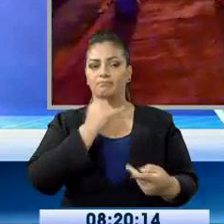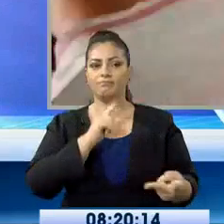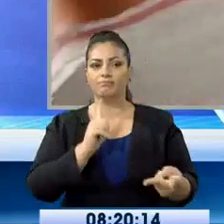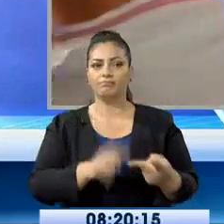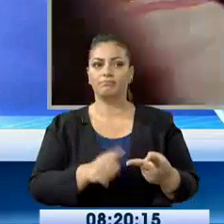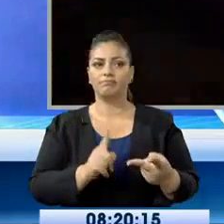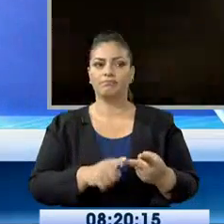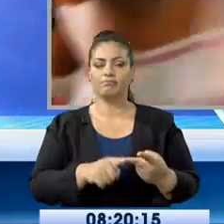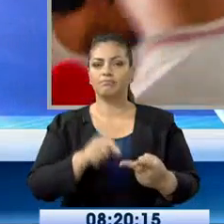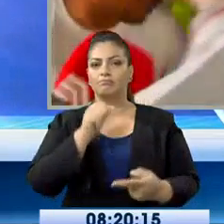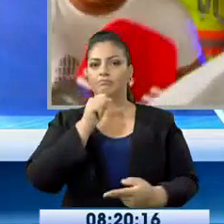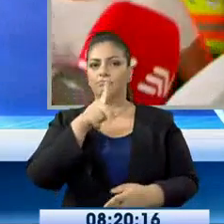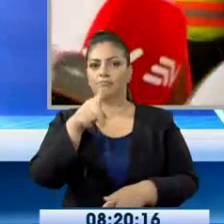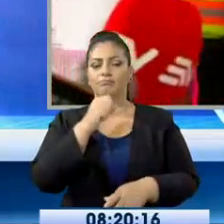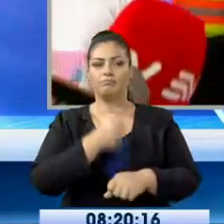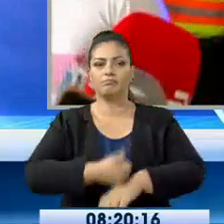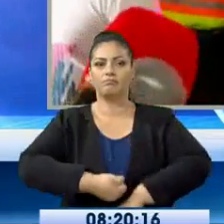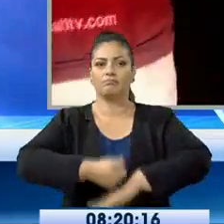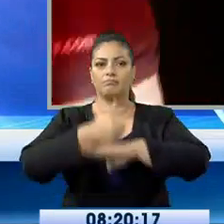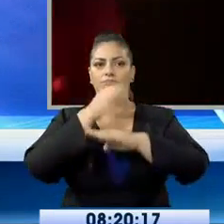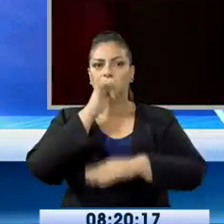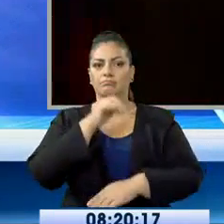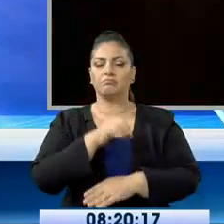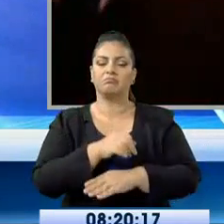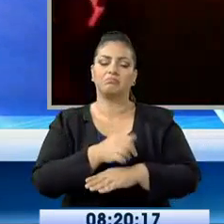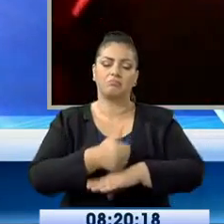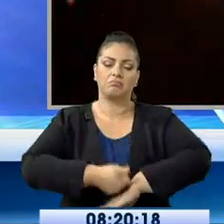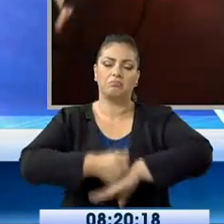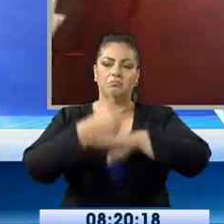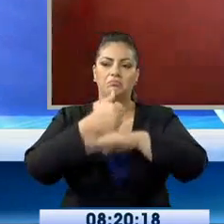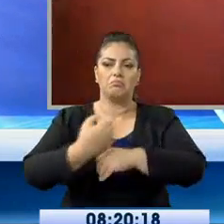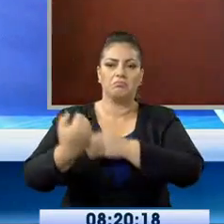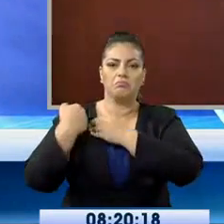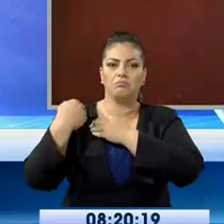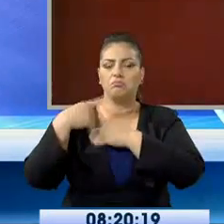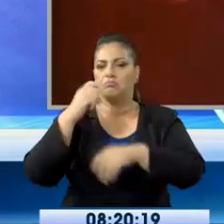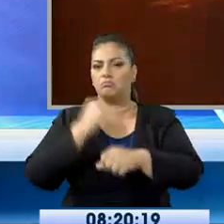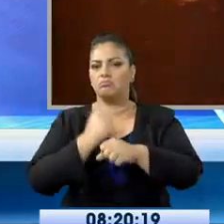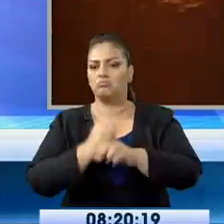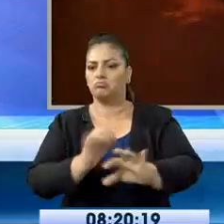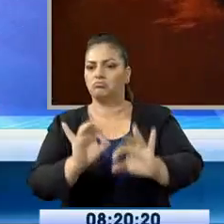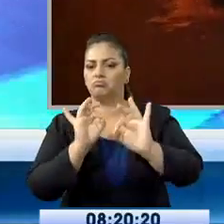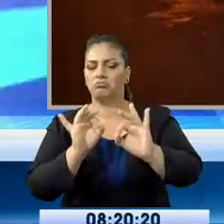de trabajo adecuado por parte de quienes tienen la responsabilidad de